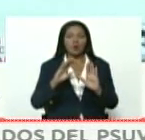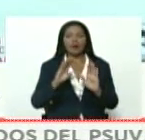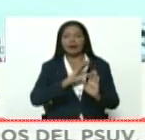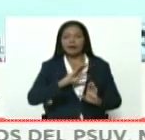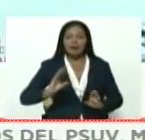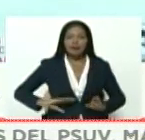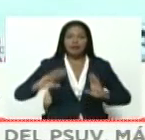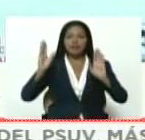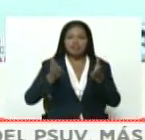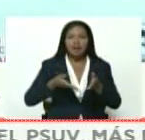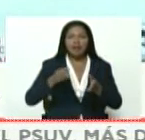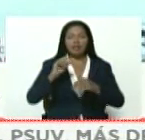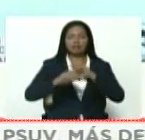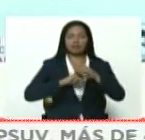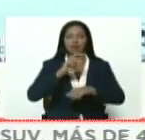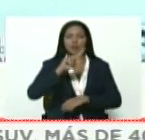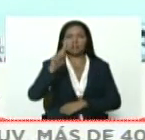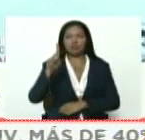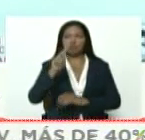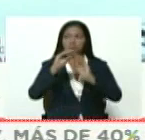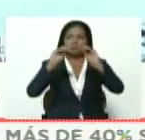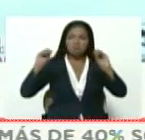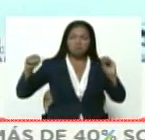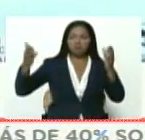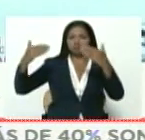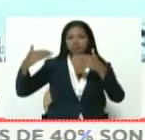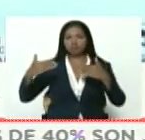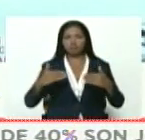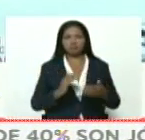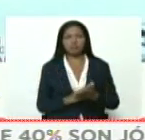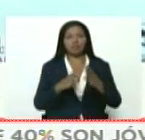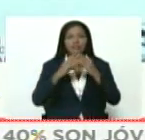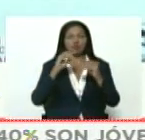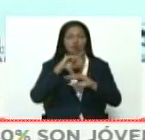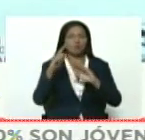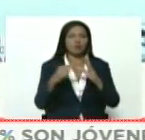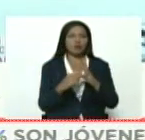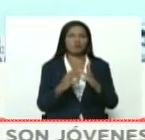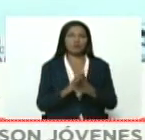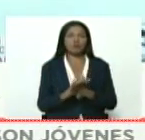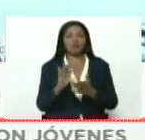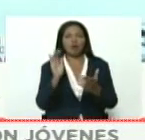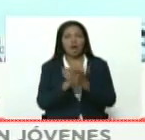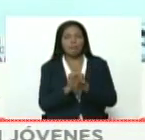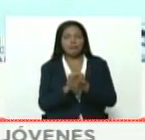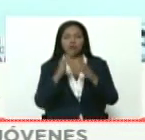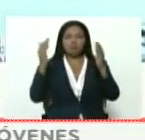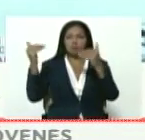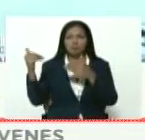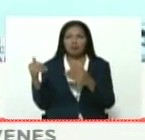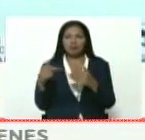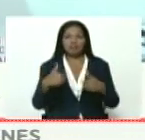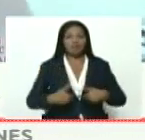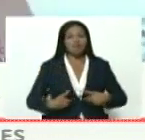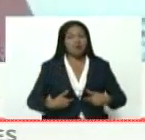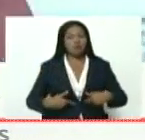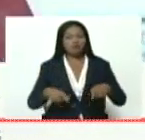XXI de Venezuela. Convóquenlo a todos los compañeros para este gran